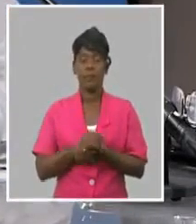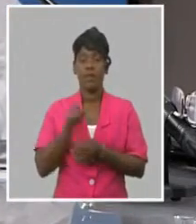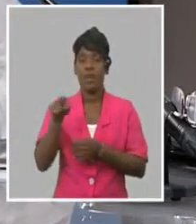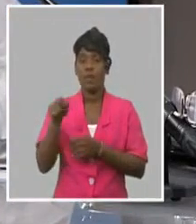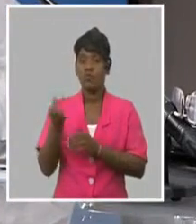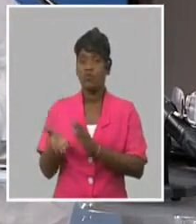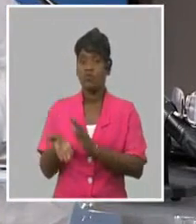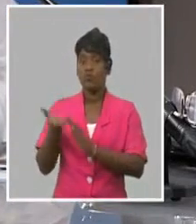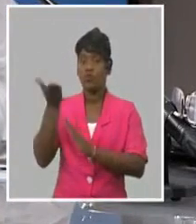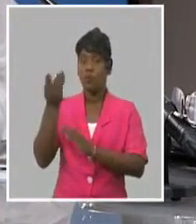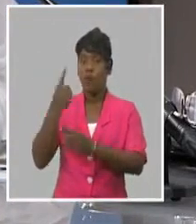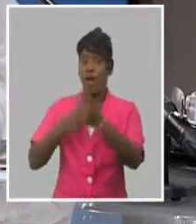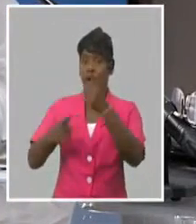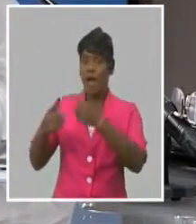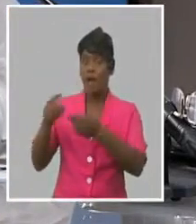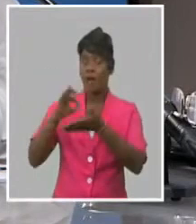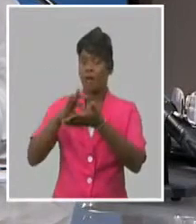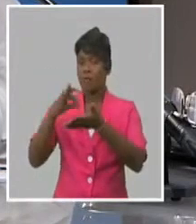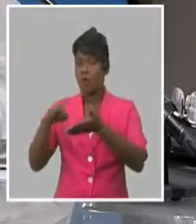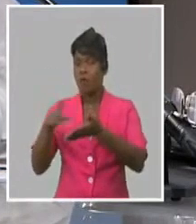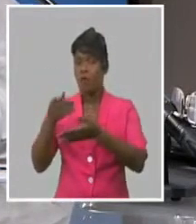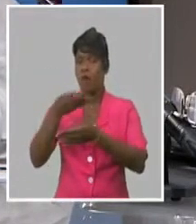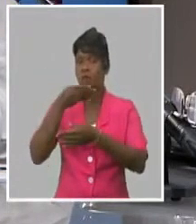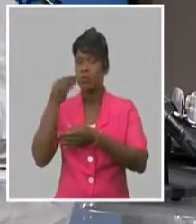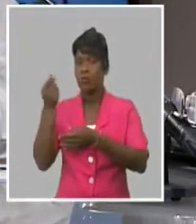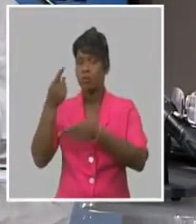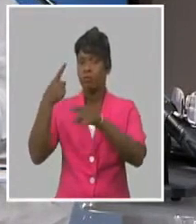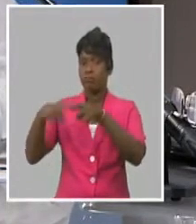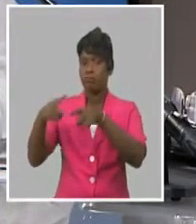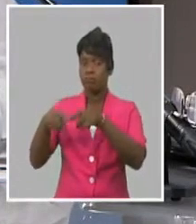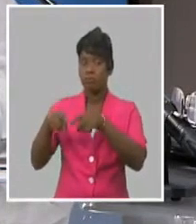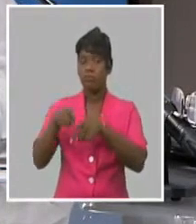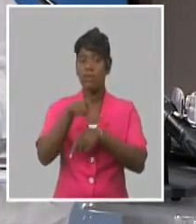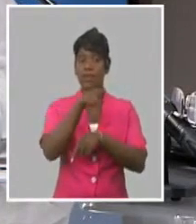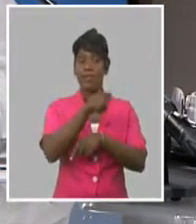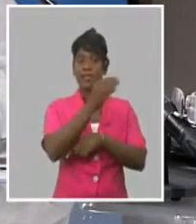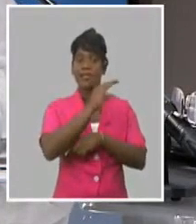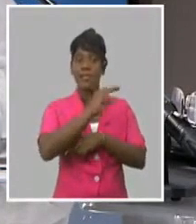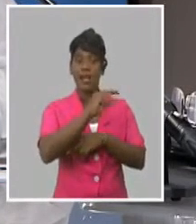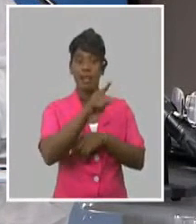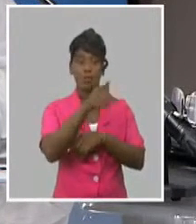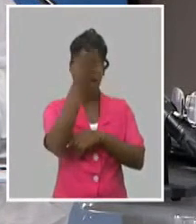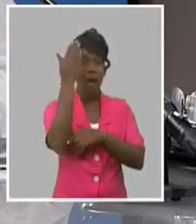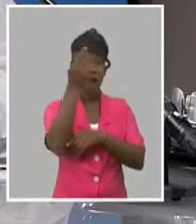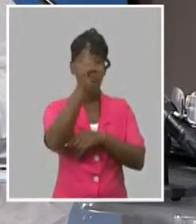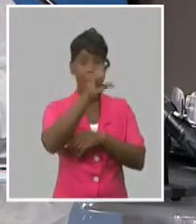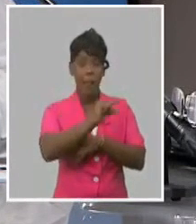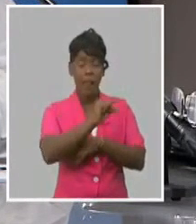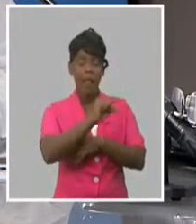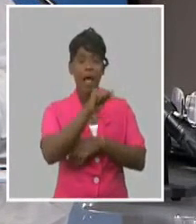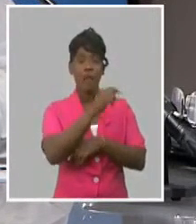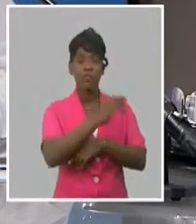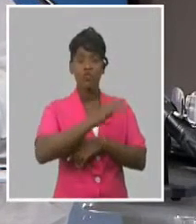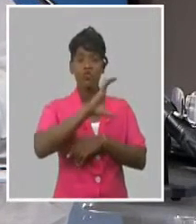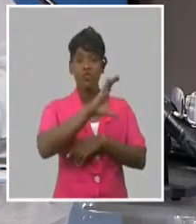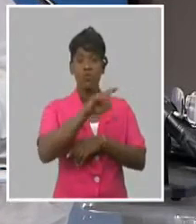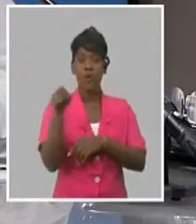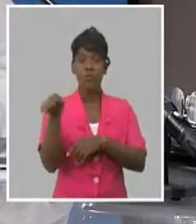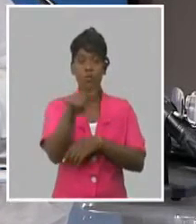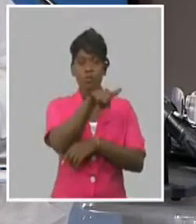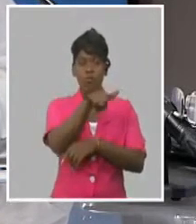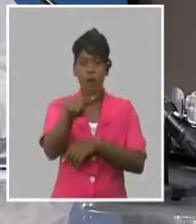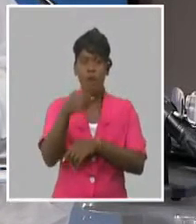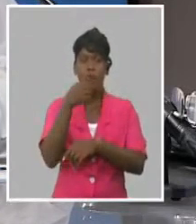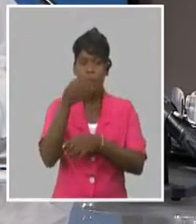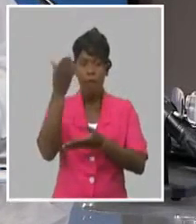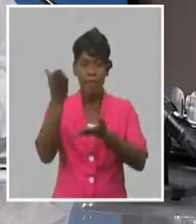crecimiento de los salarios es más alta que la dinámica del crecimiento de los